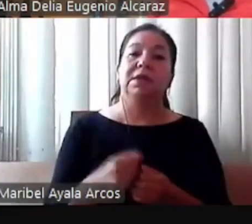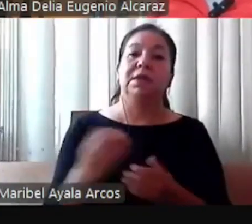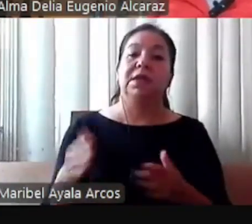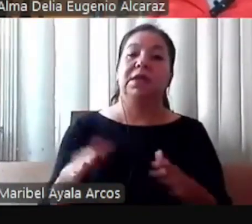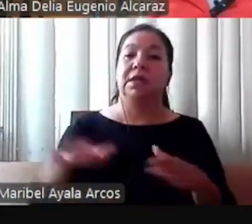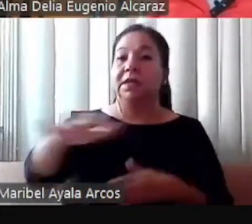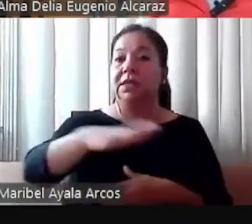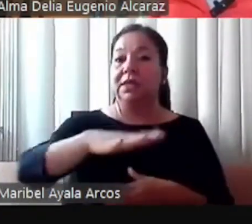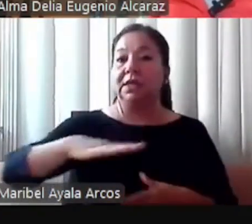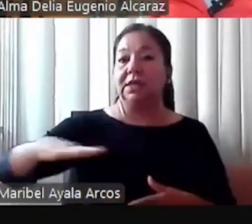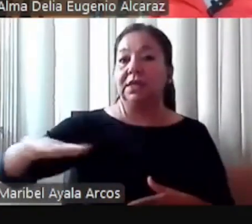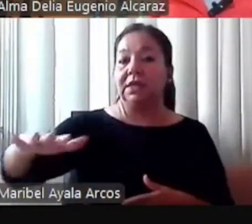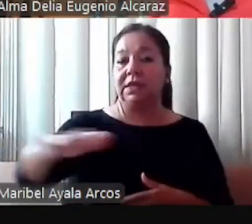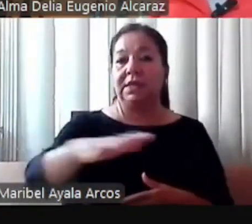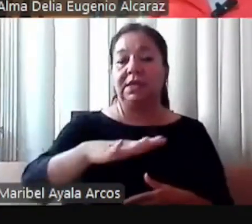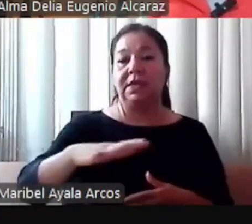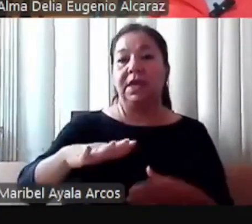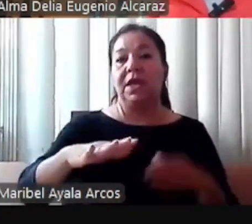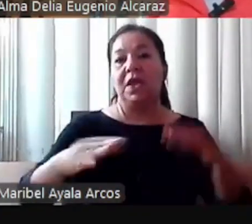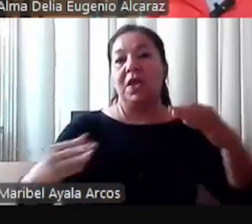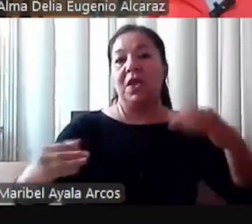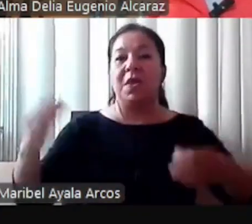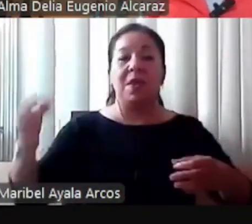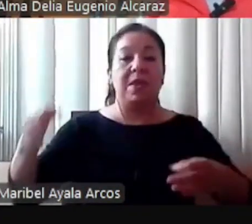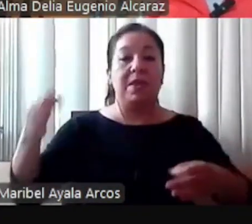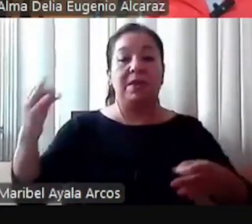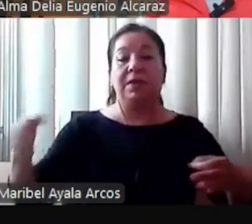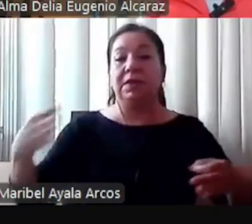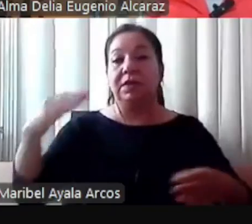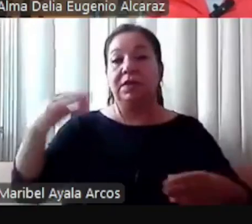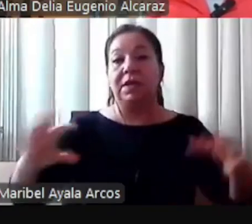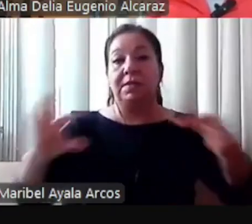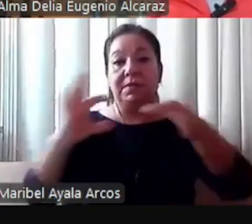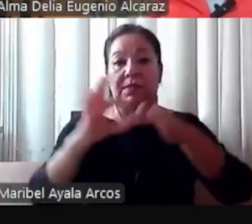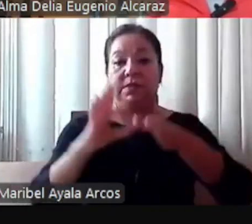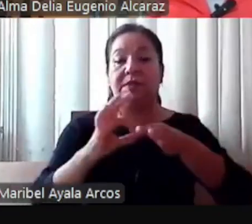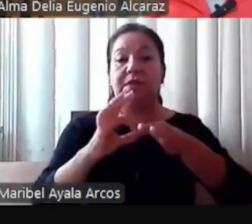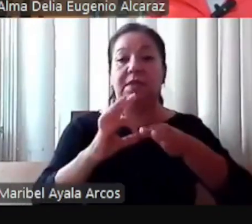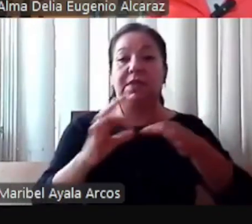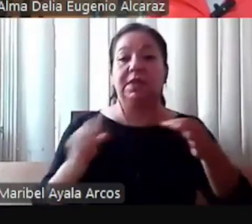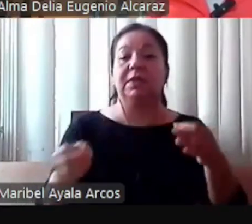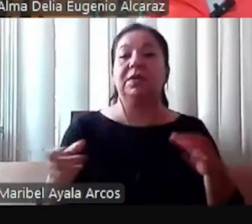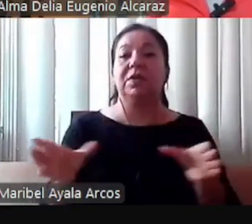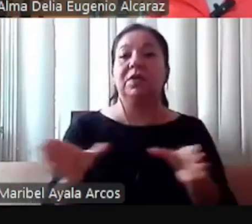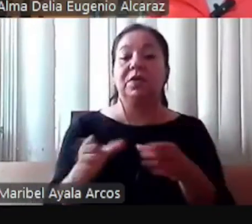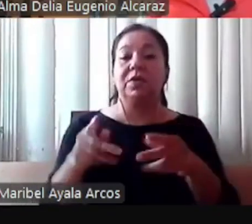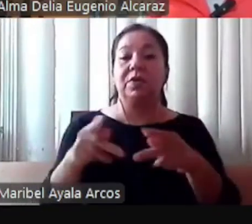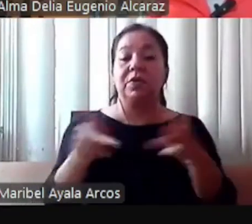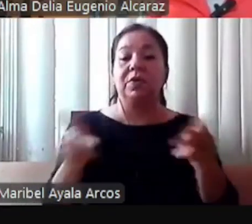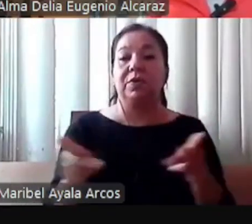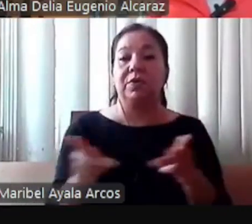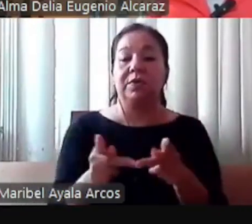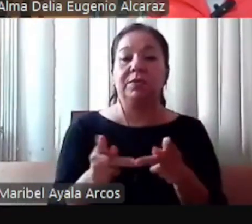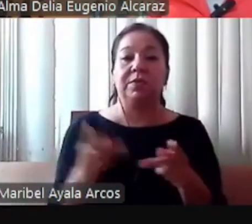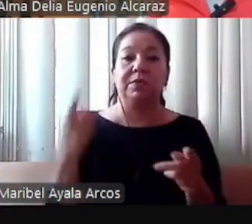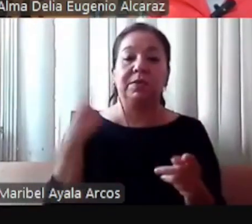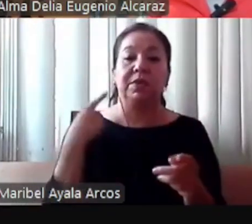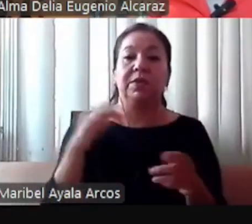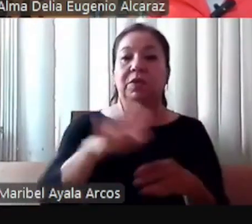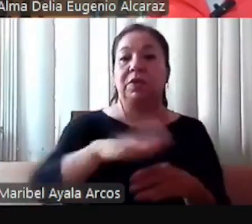regiduría de representación proporcional del partido que lo postuló por la alternancia empleada por el Consejo Distrital Electoral